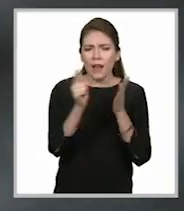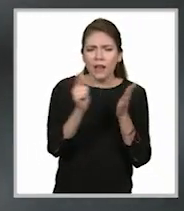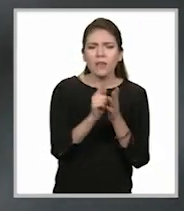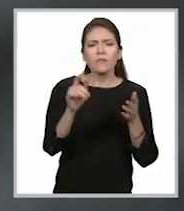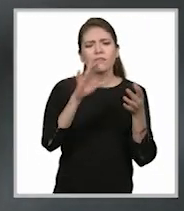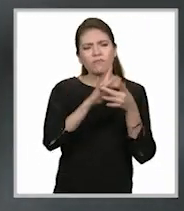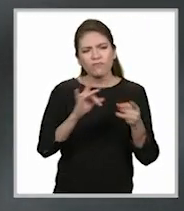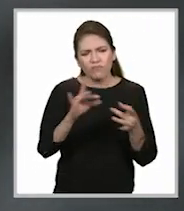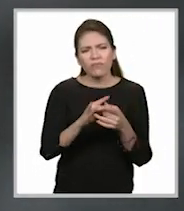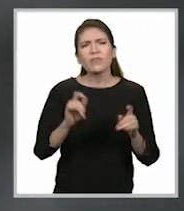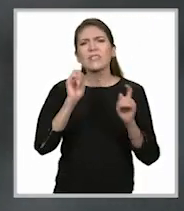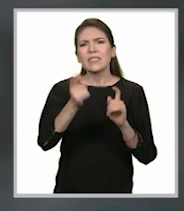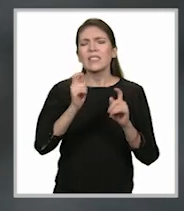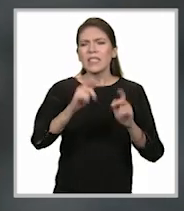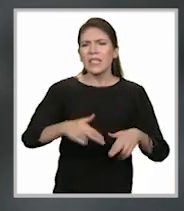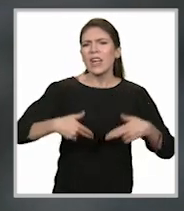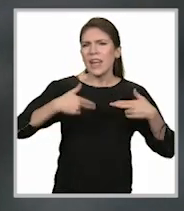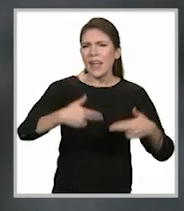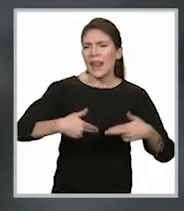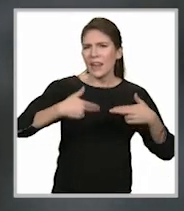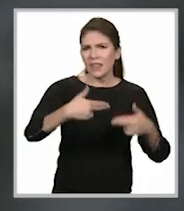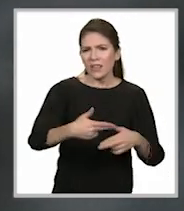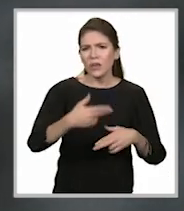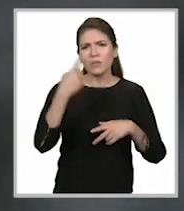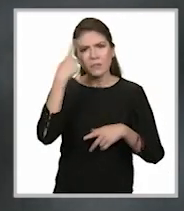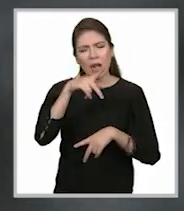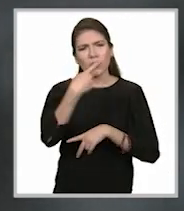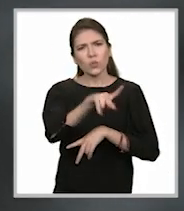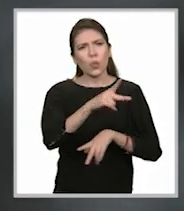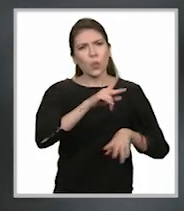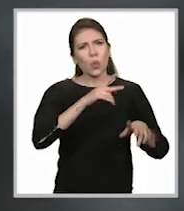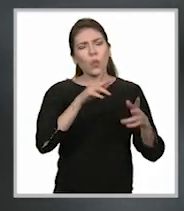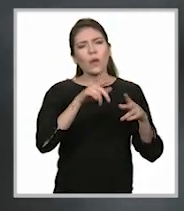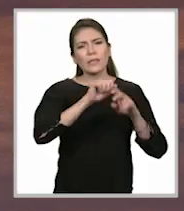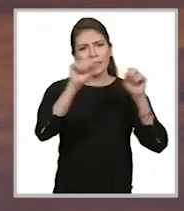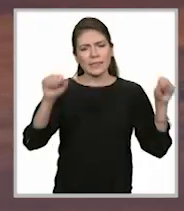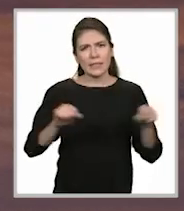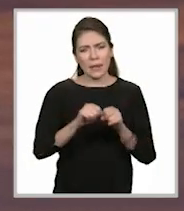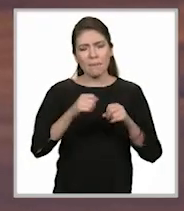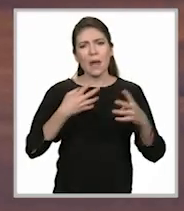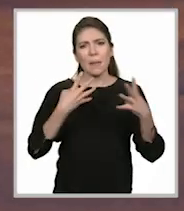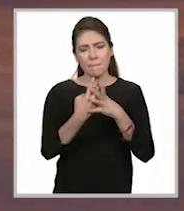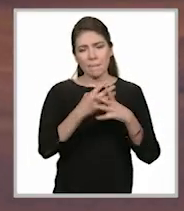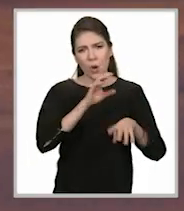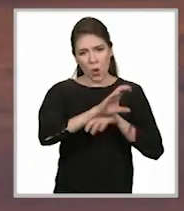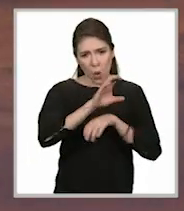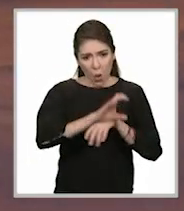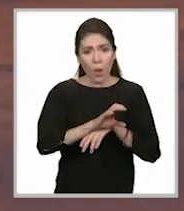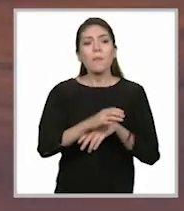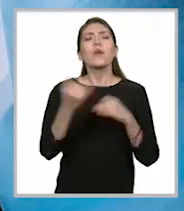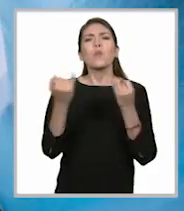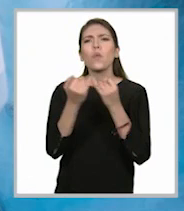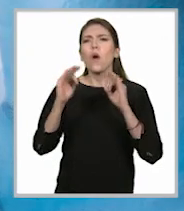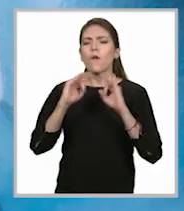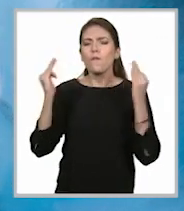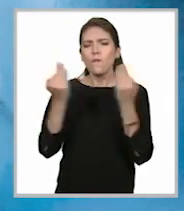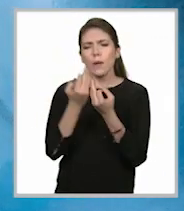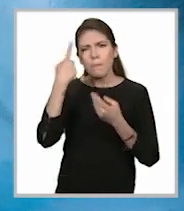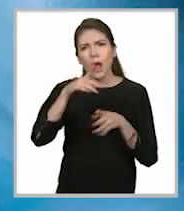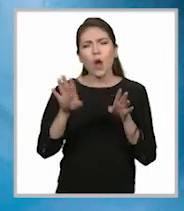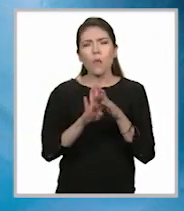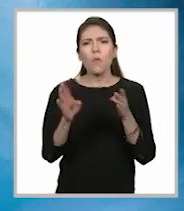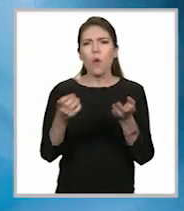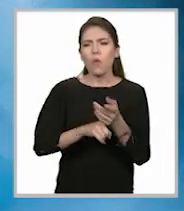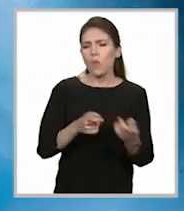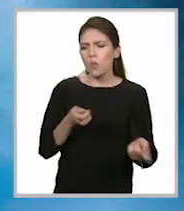los conceptos genéricos de imputación que establece el Código Penal colombiano, la clasificación de las lesiones y los mecanismos